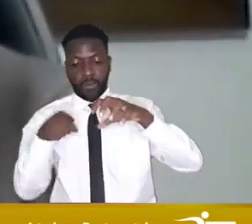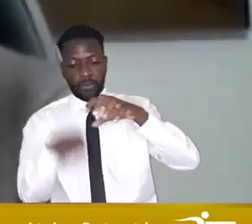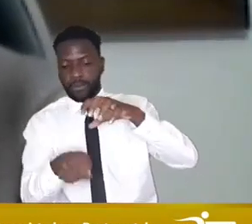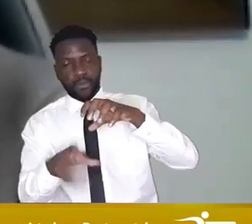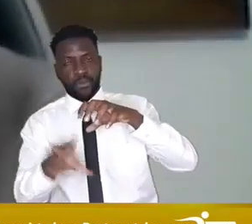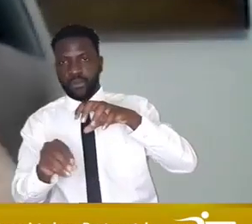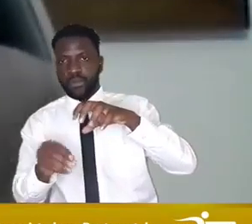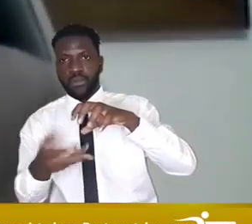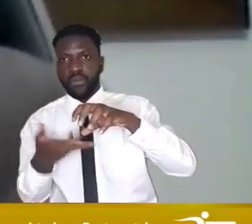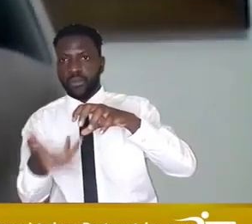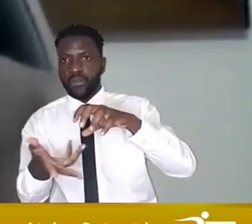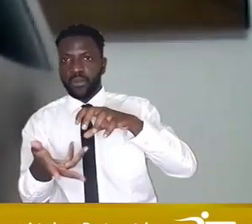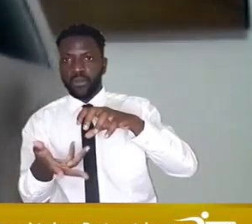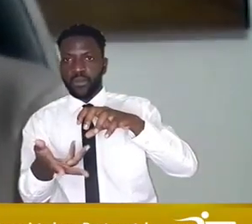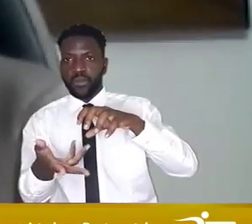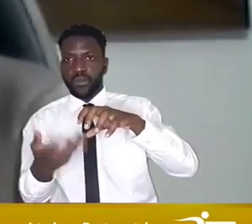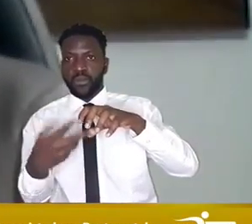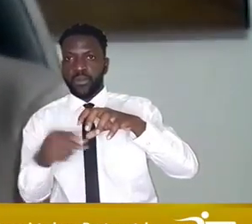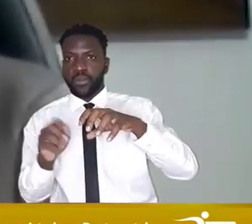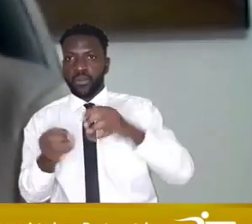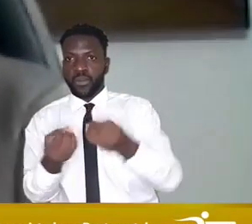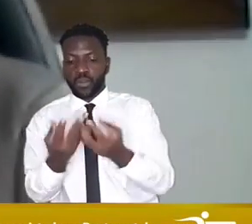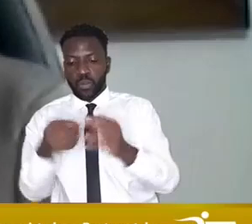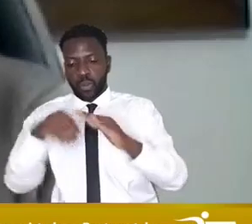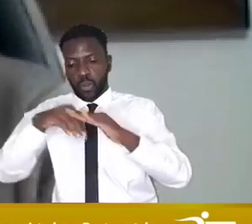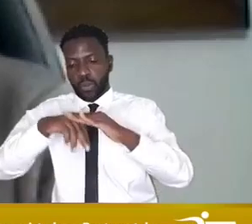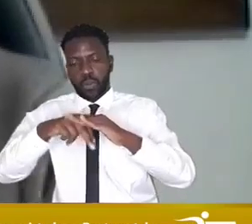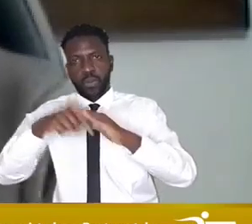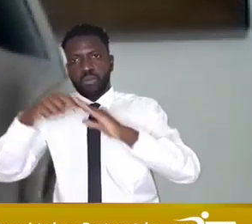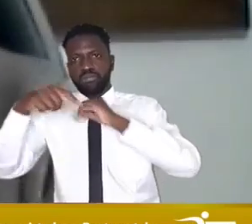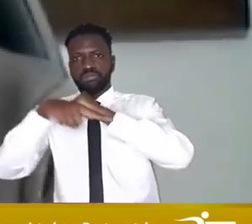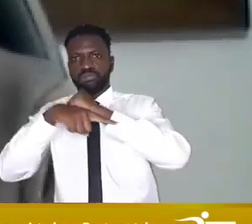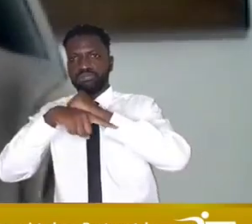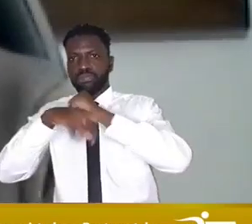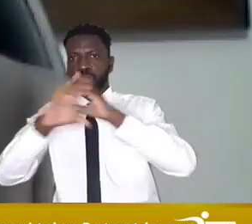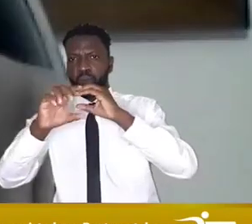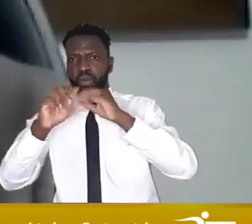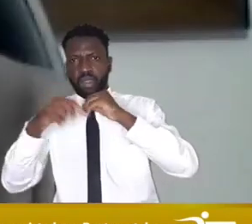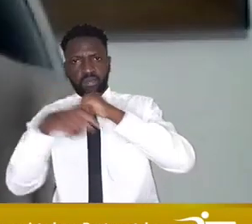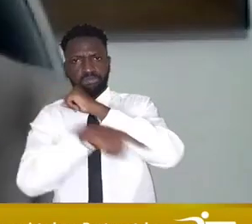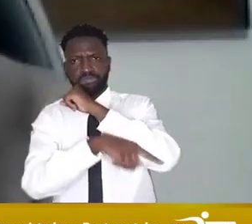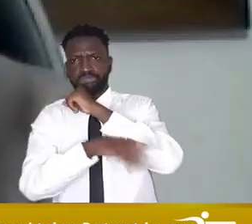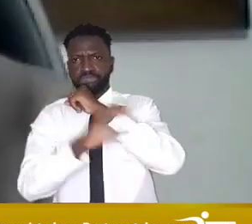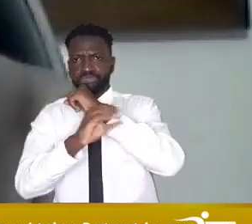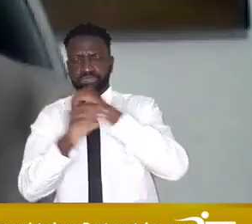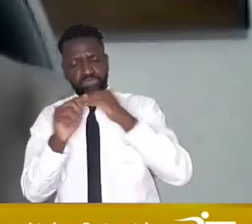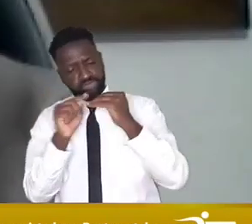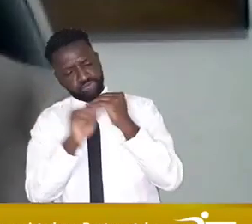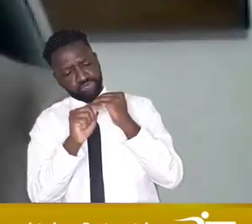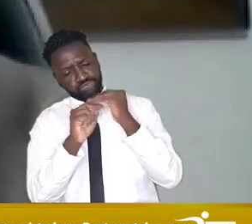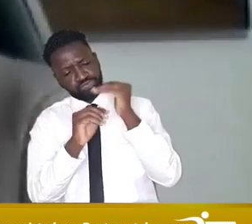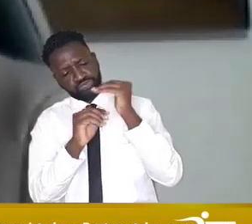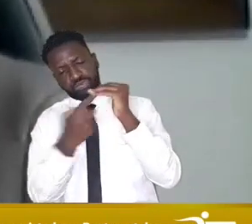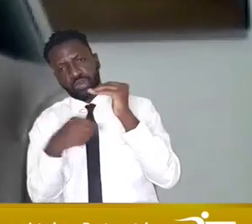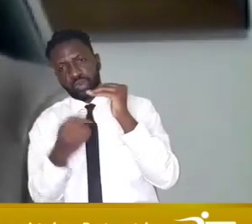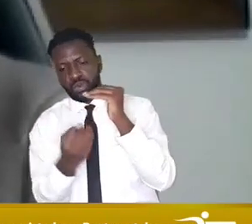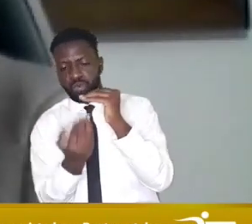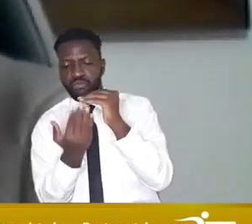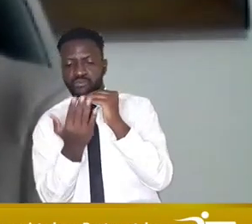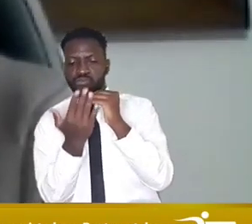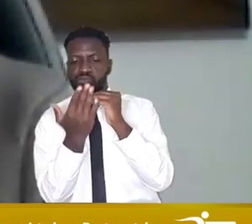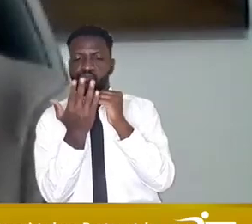entonces tenía poca profundidad. Y cuando salió el sol,